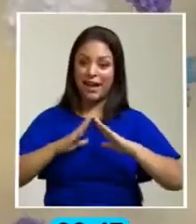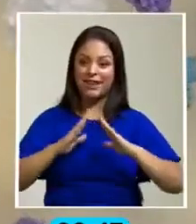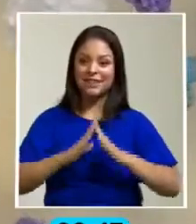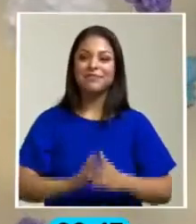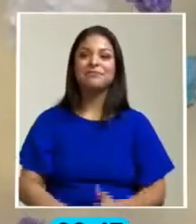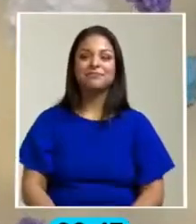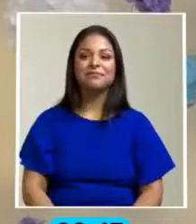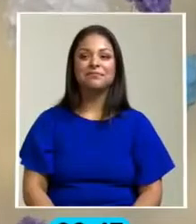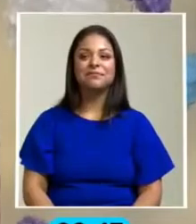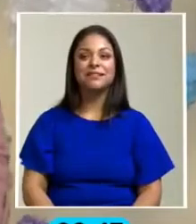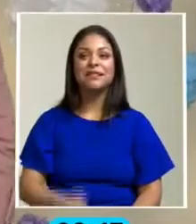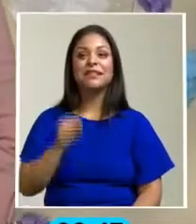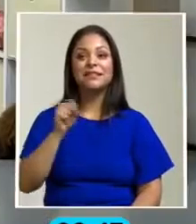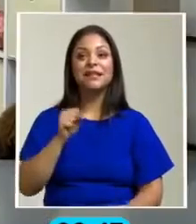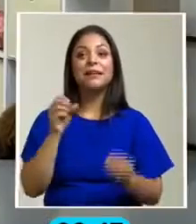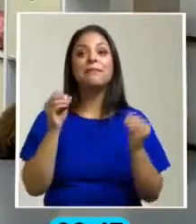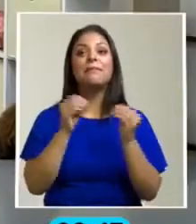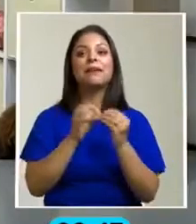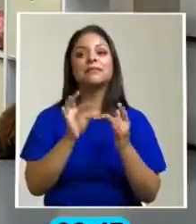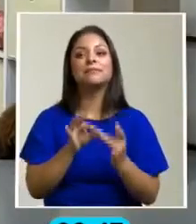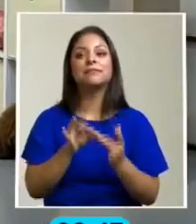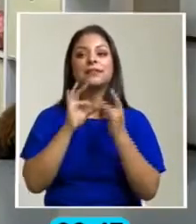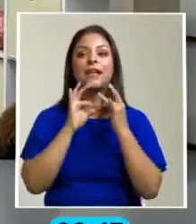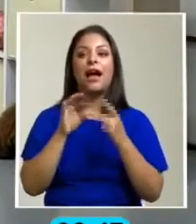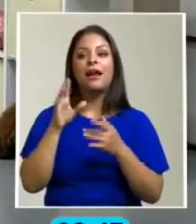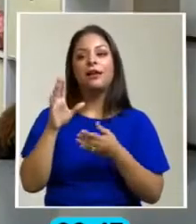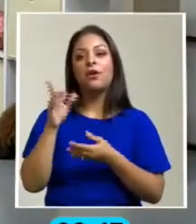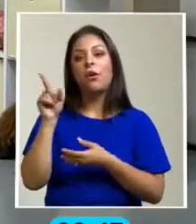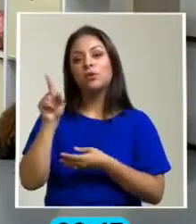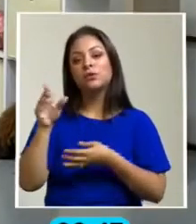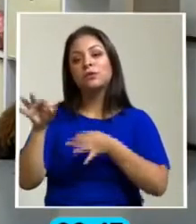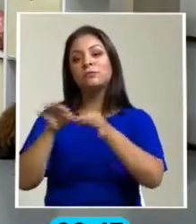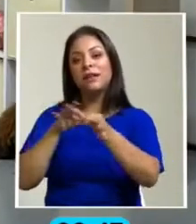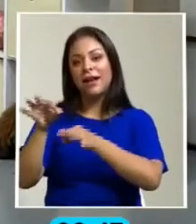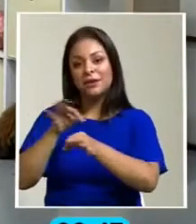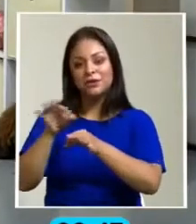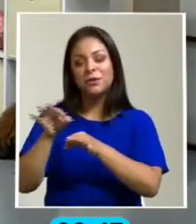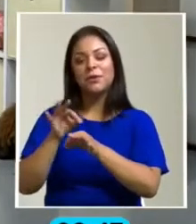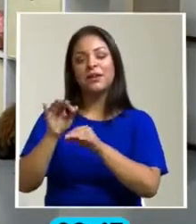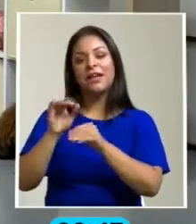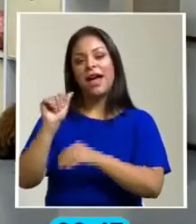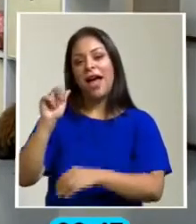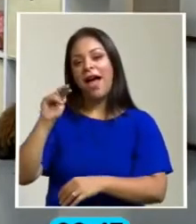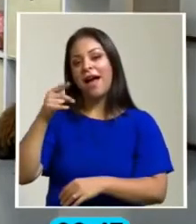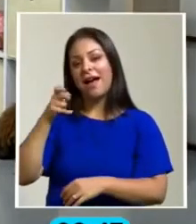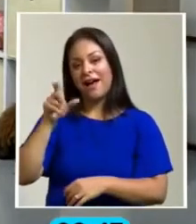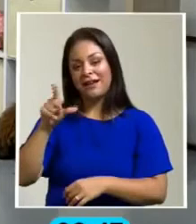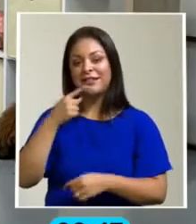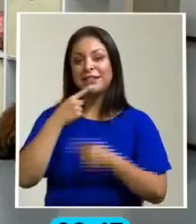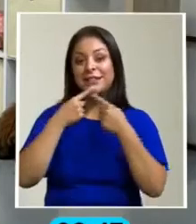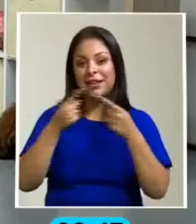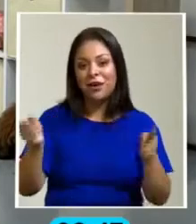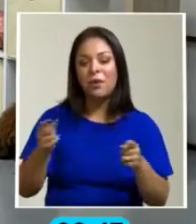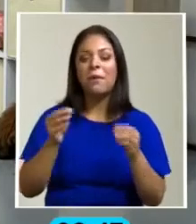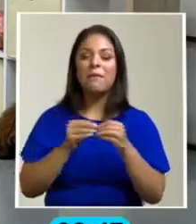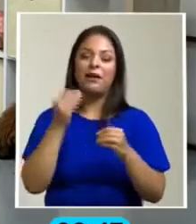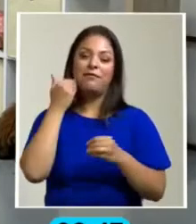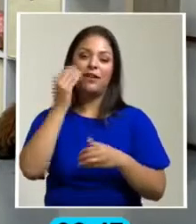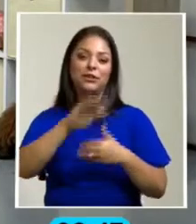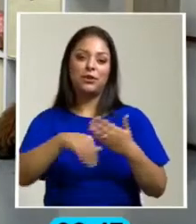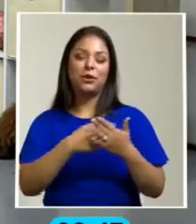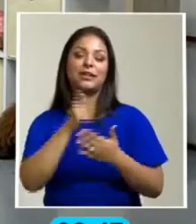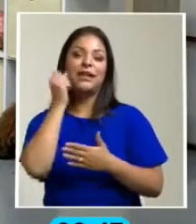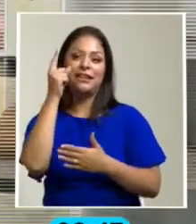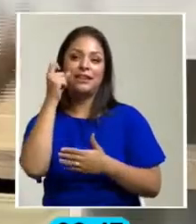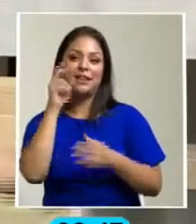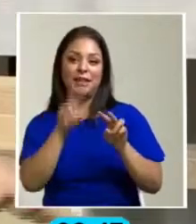más con esa explicación que Ángel ya les dio a los niños y niñas, entonces va a ser mucho más fácil y más claro para todos comprender entonces todos estos valores que